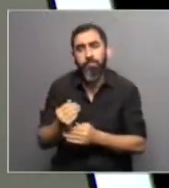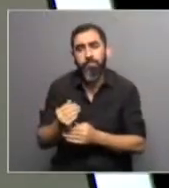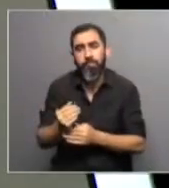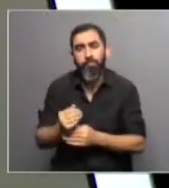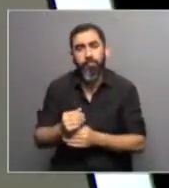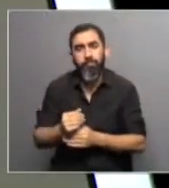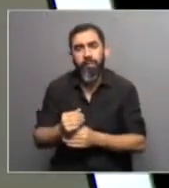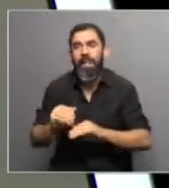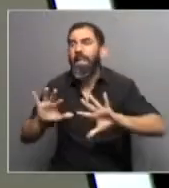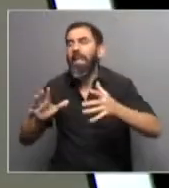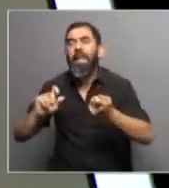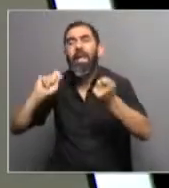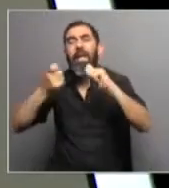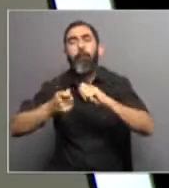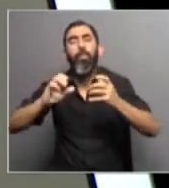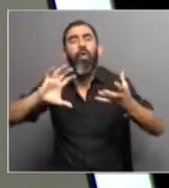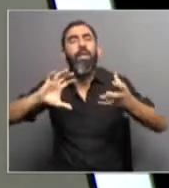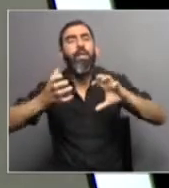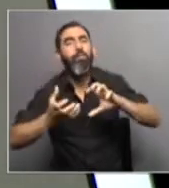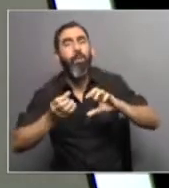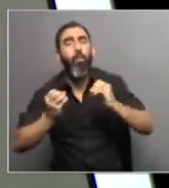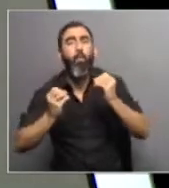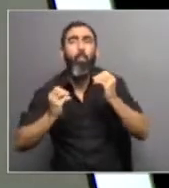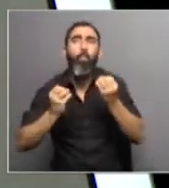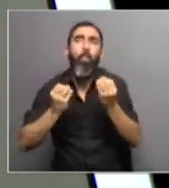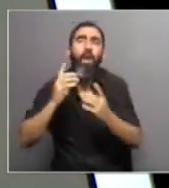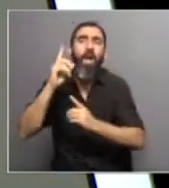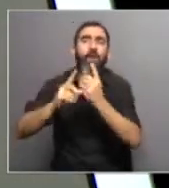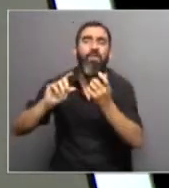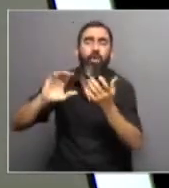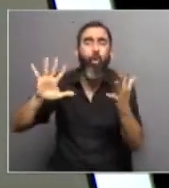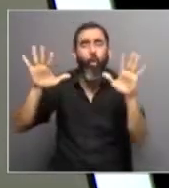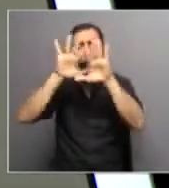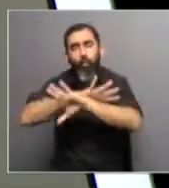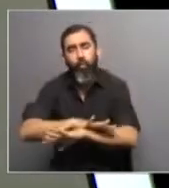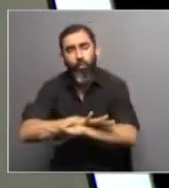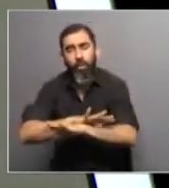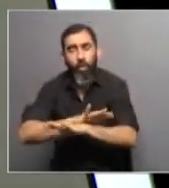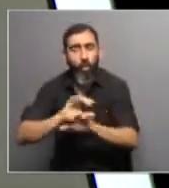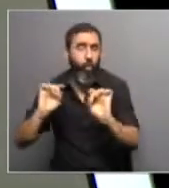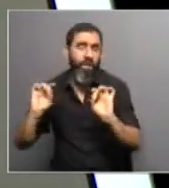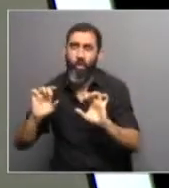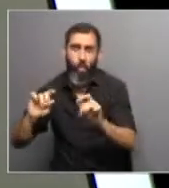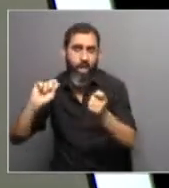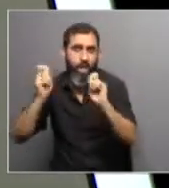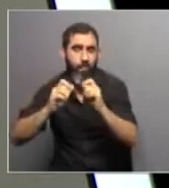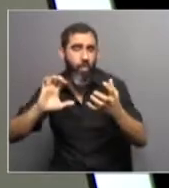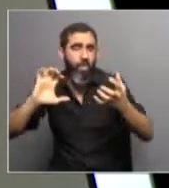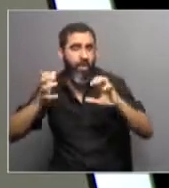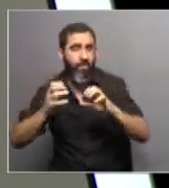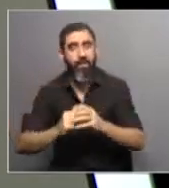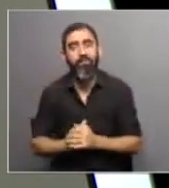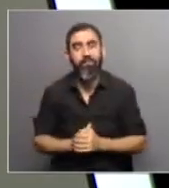definir qué es cambio climático y por qué a veces se lo confunde con las variaciones normales que presenta el clima a lo largo del